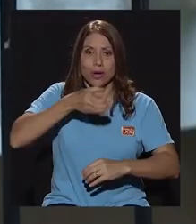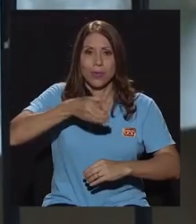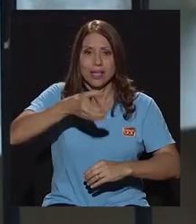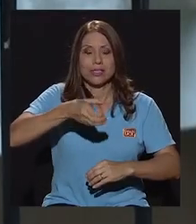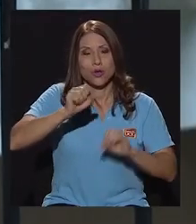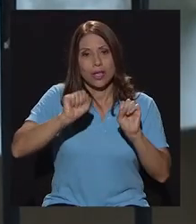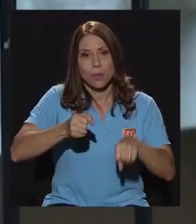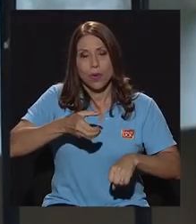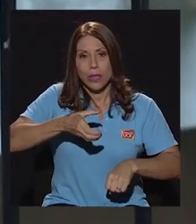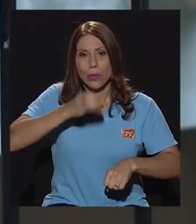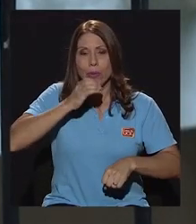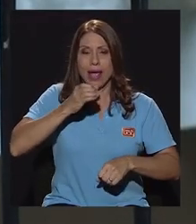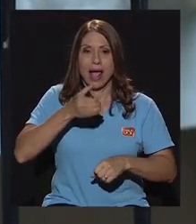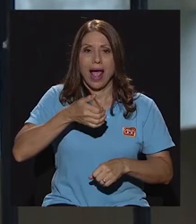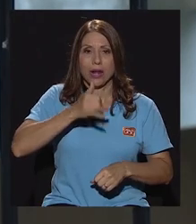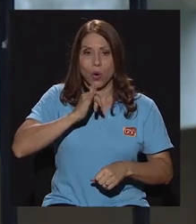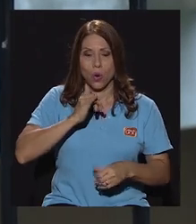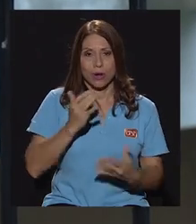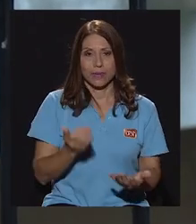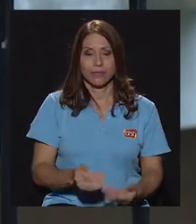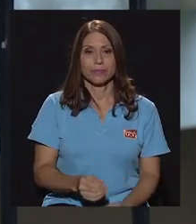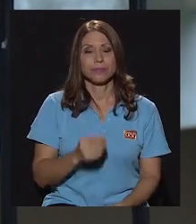alcohol.